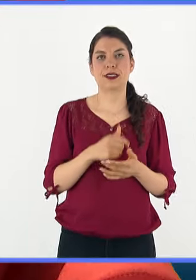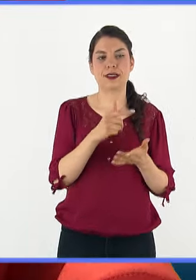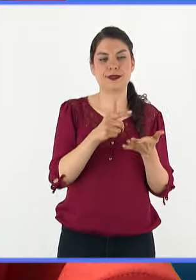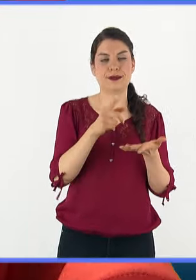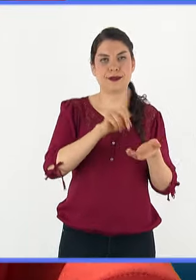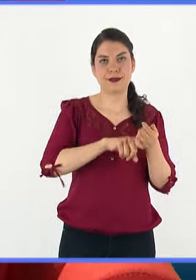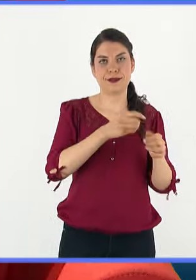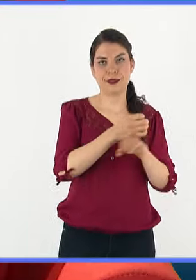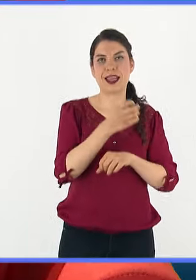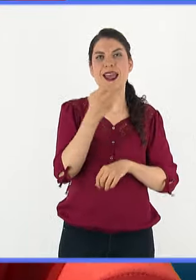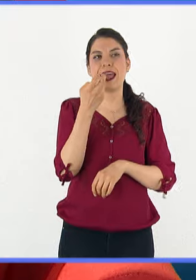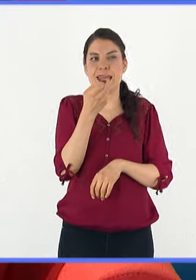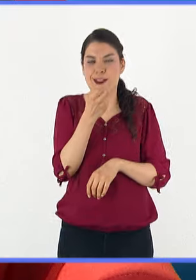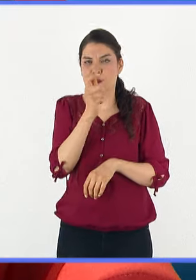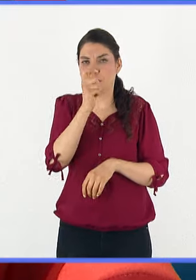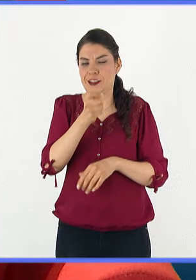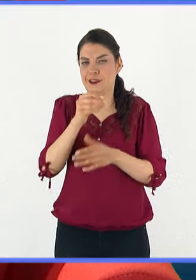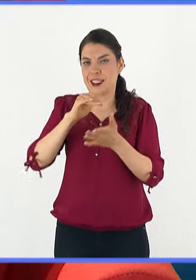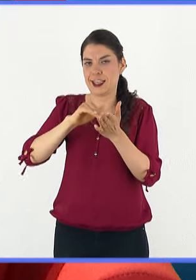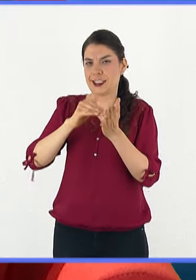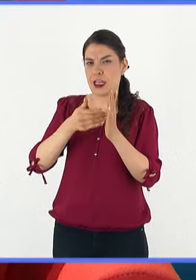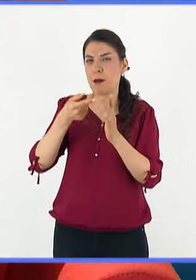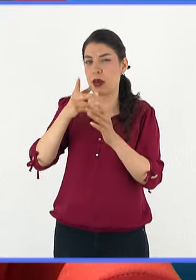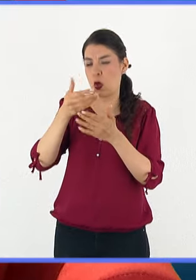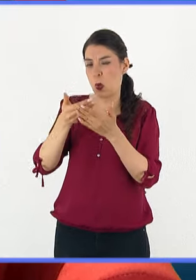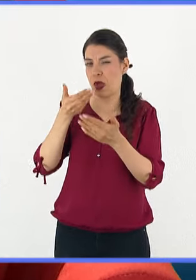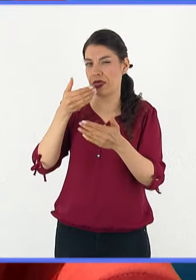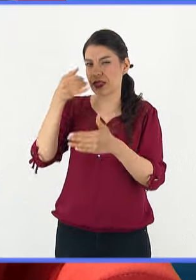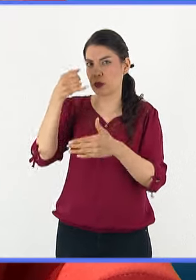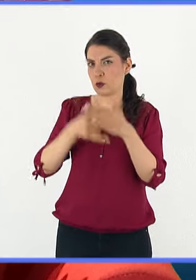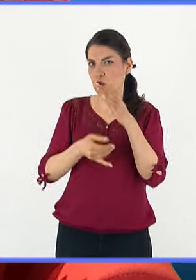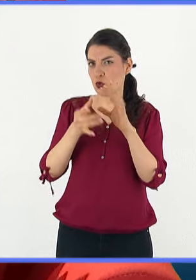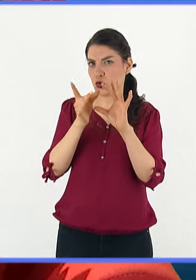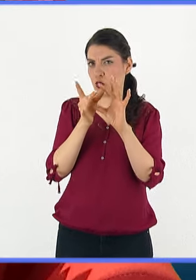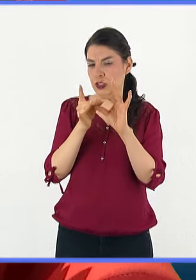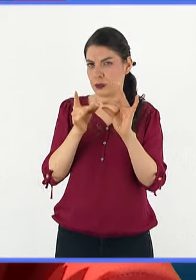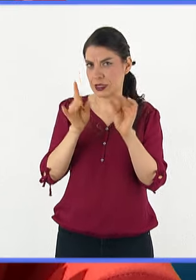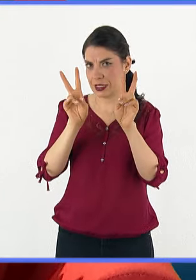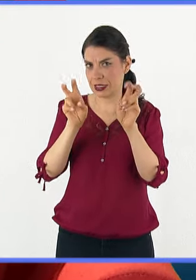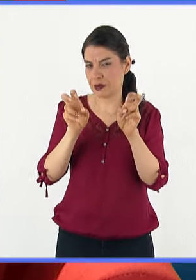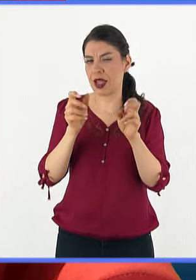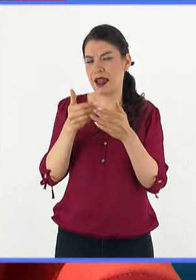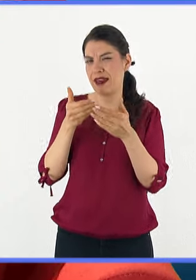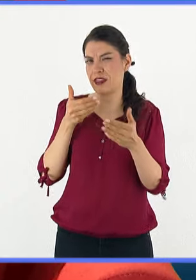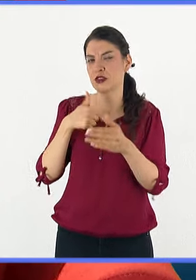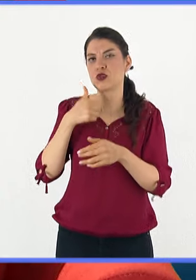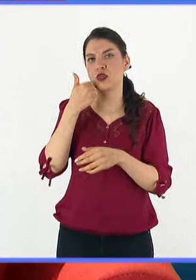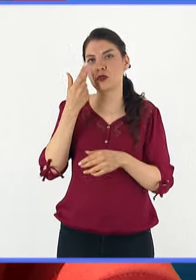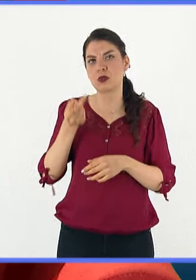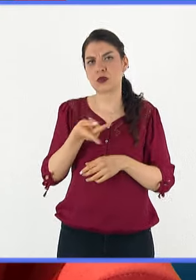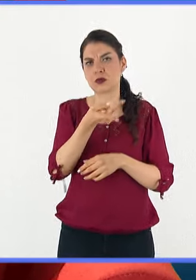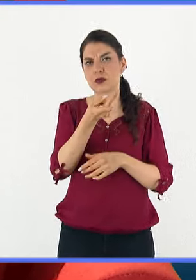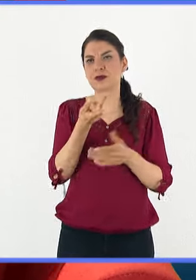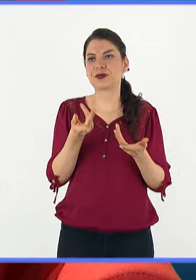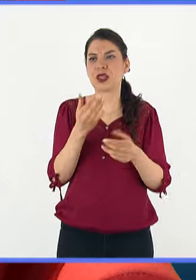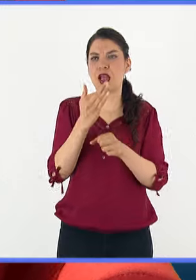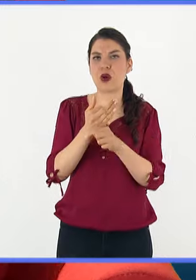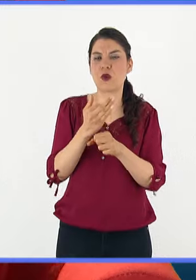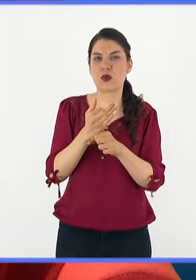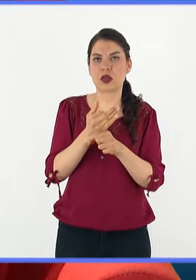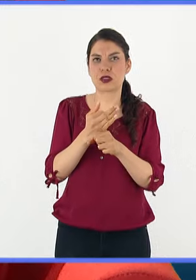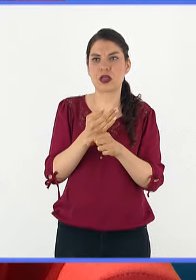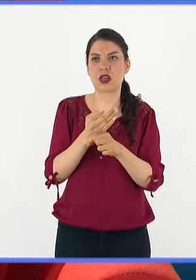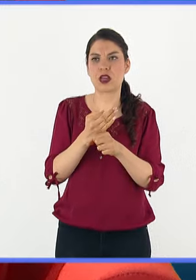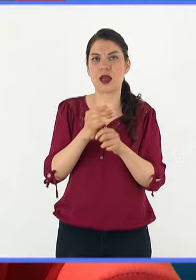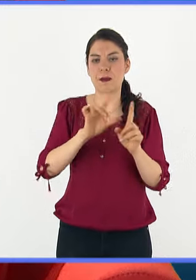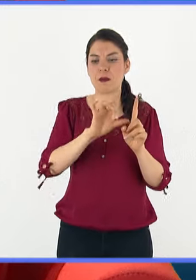la estrategia Pero antes de adentrarnos en este tema doctor le quisiera preguntar cómo definir Cómo dibujar la situación actual de lo